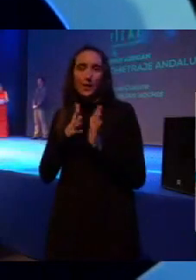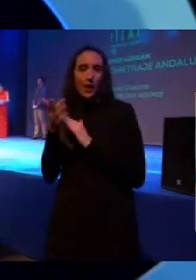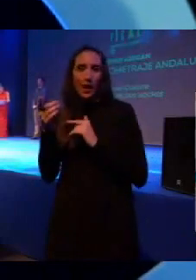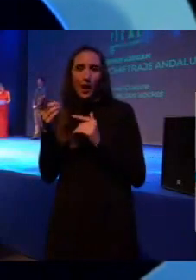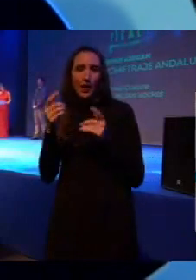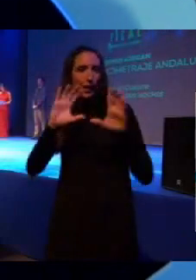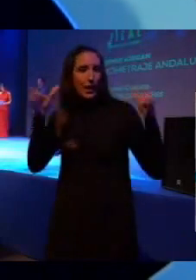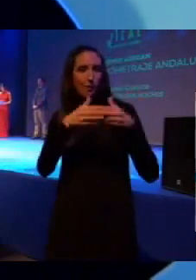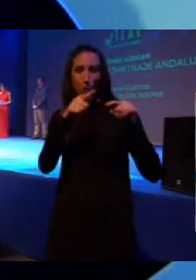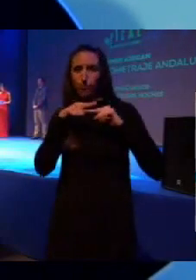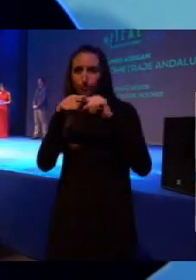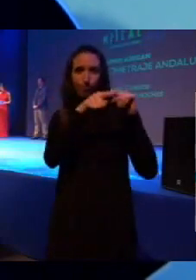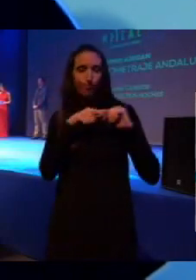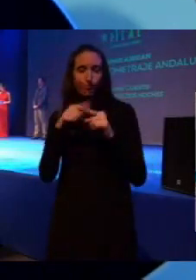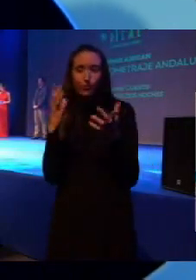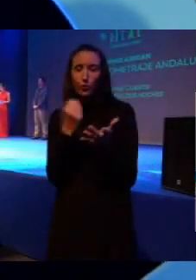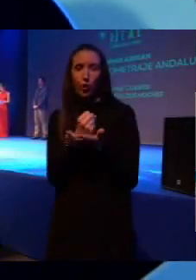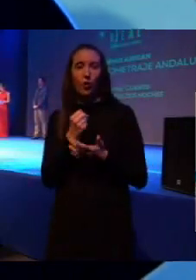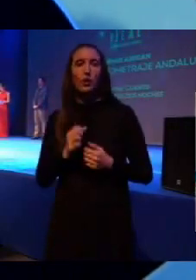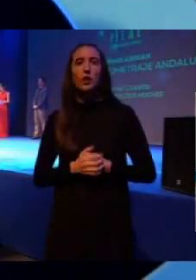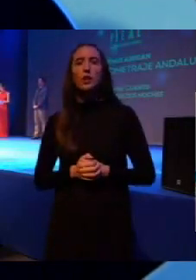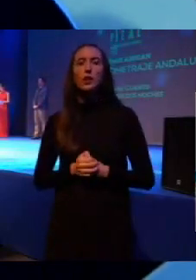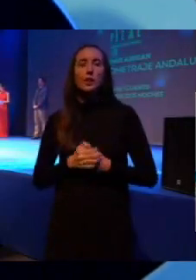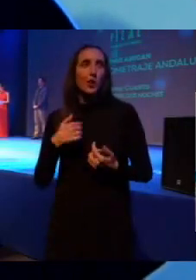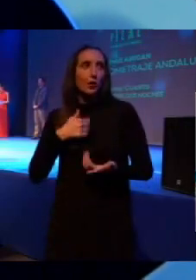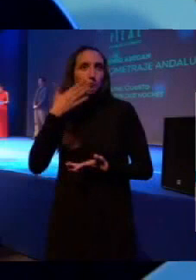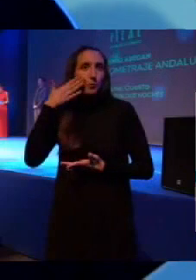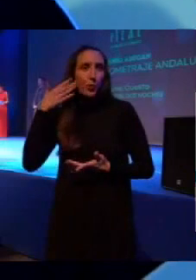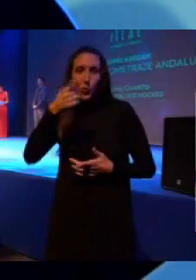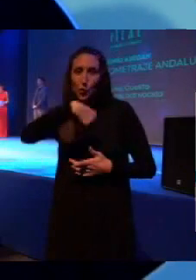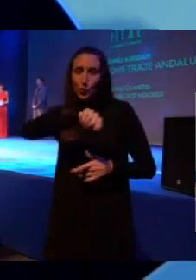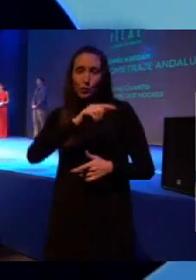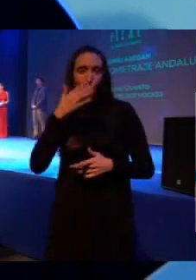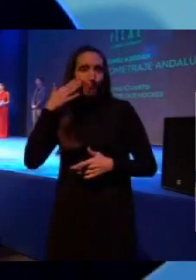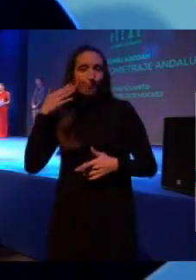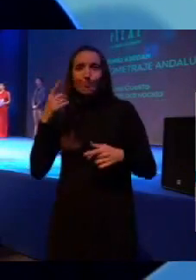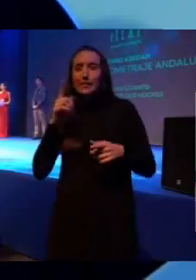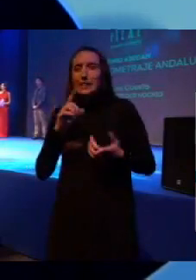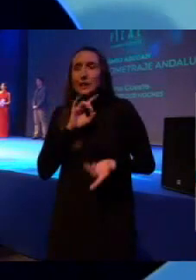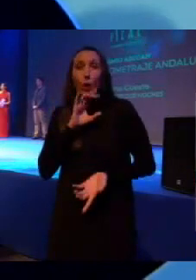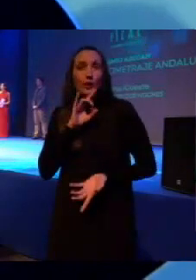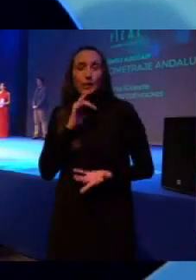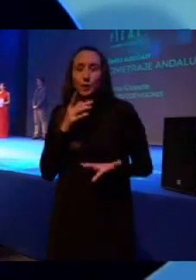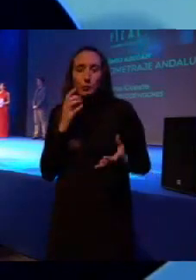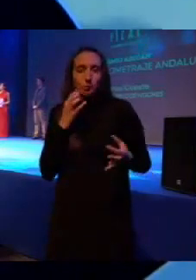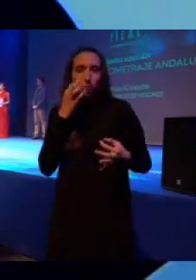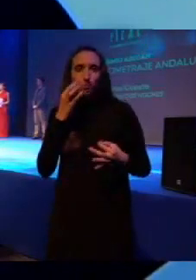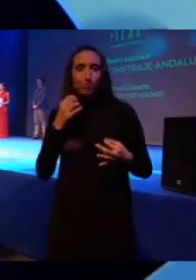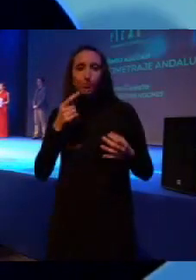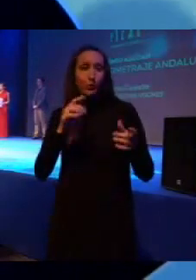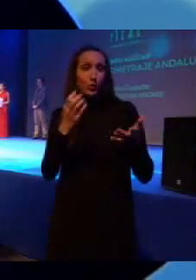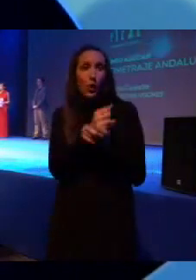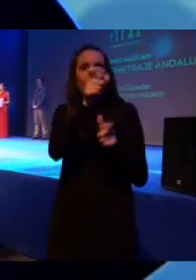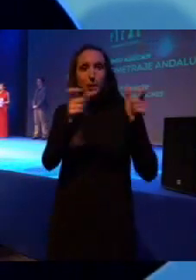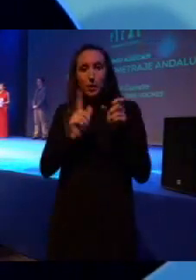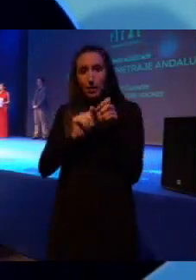supuesto, con mi equipo. Estoy tan orgulloso de ello y tan contento. He tenido mucha suerte con todas las personas que